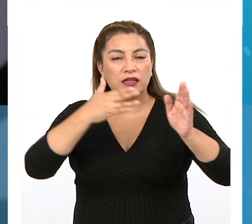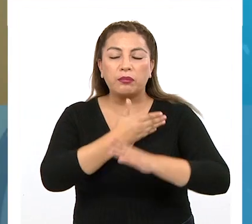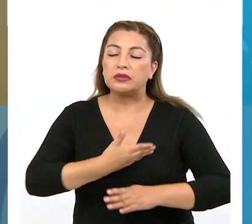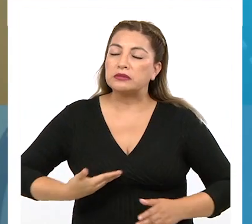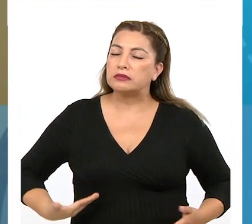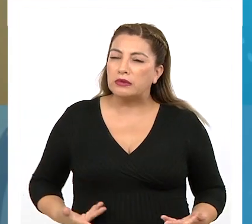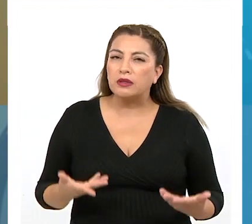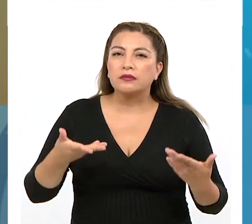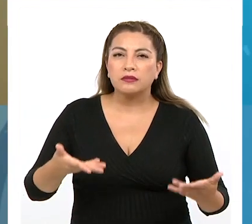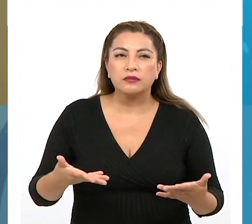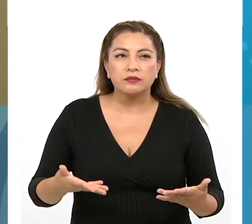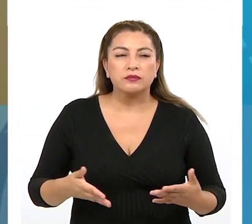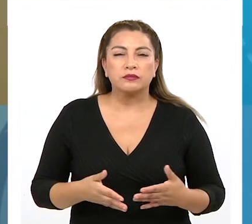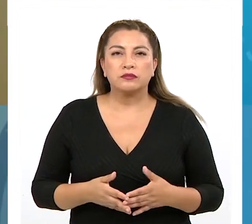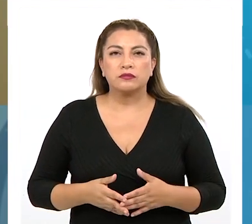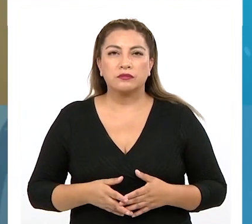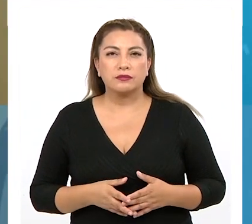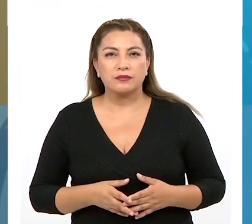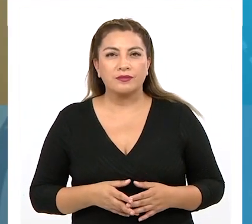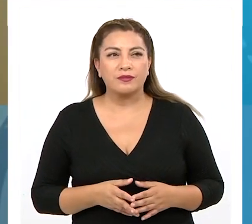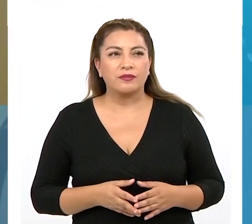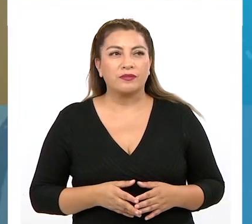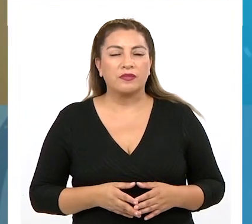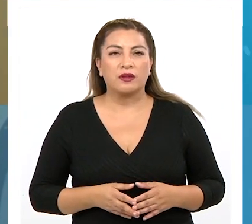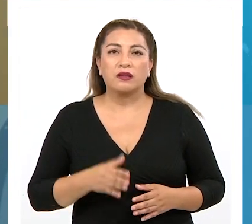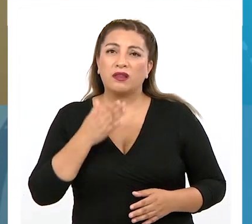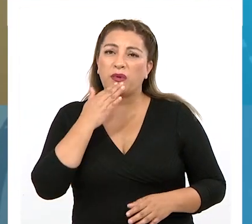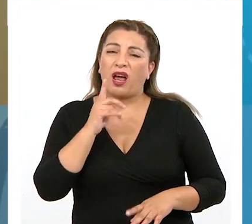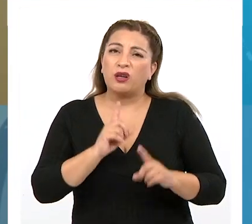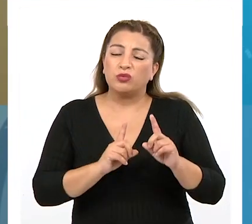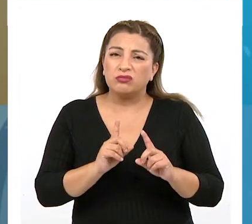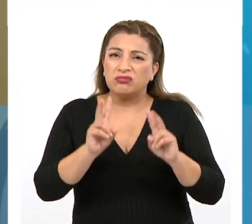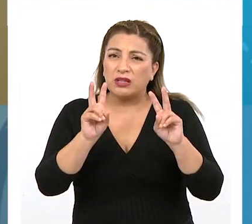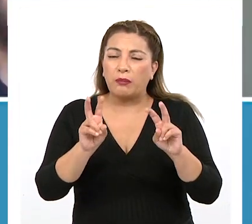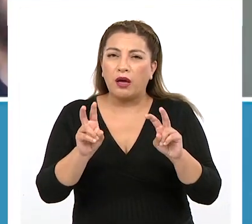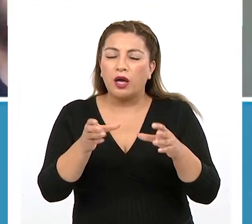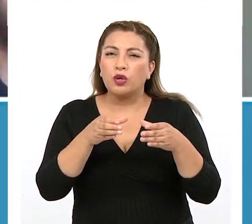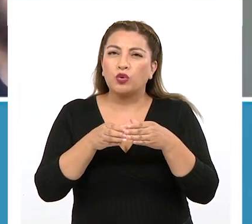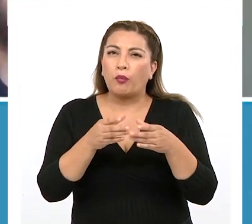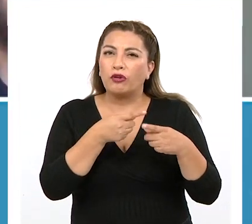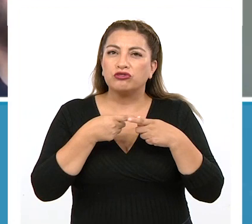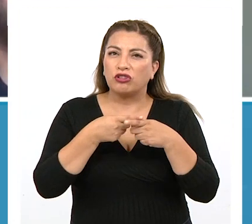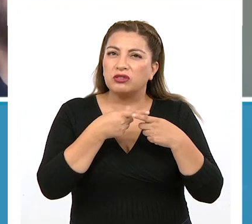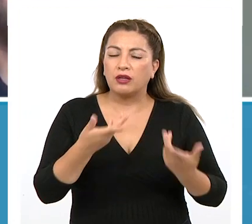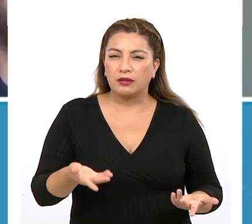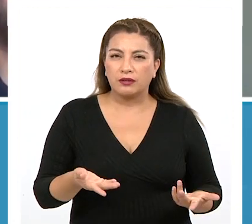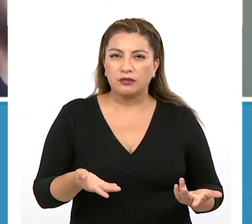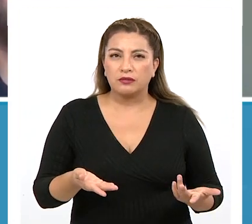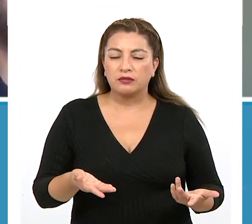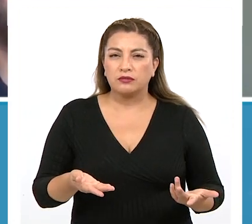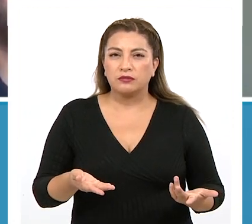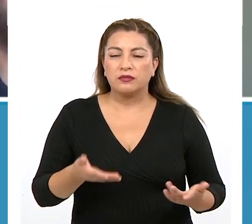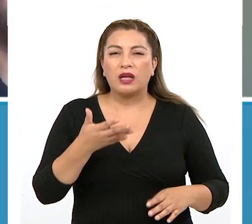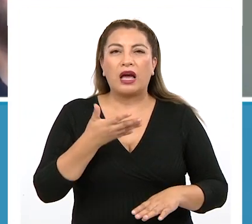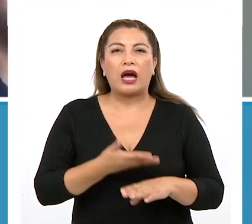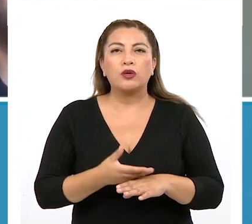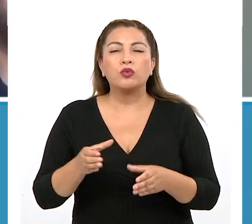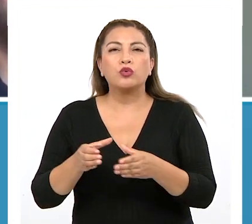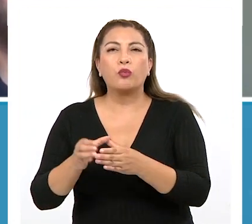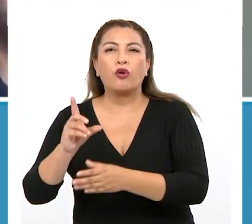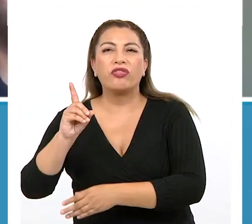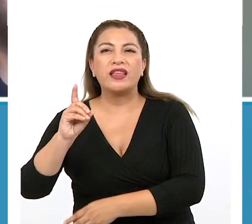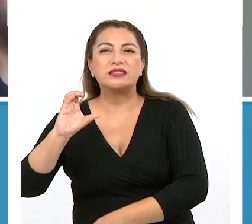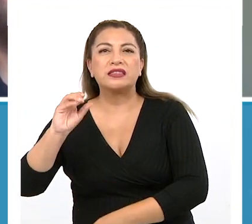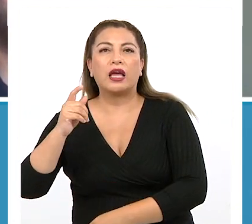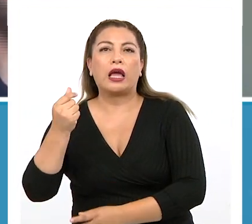acá puede ser una lectura ideológica como también de clase social, porque acá tú puedes ver que hay un sector de la DC que es más